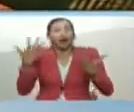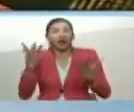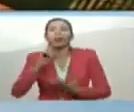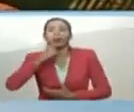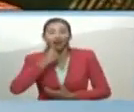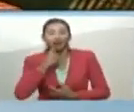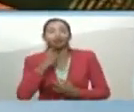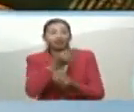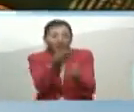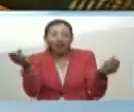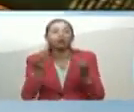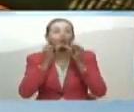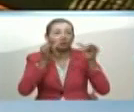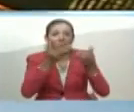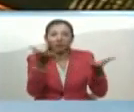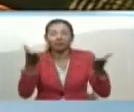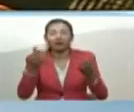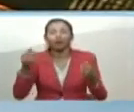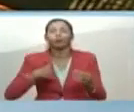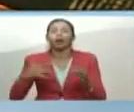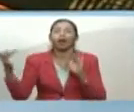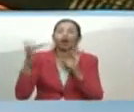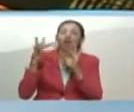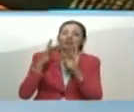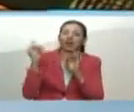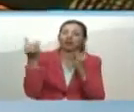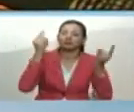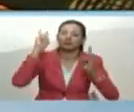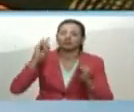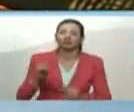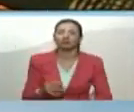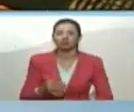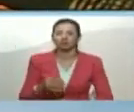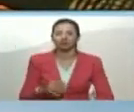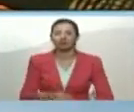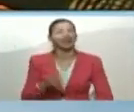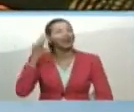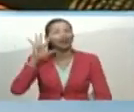clave? Déjame revisar si yo tengo wifi. Es capaz que no estoy conectado.